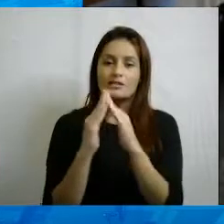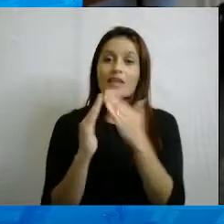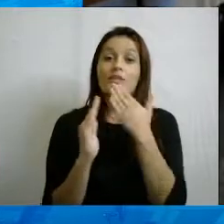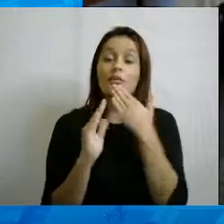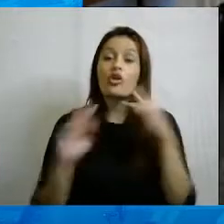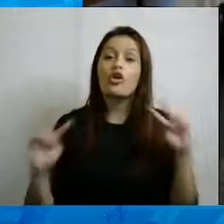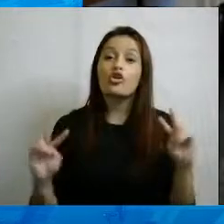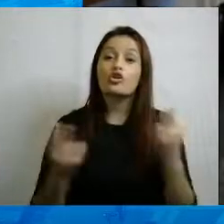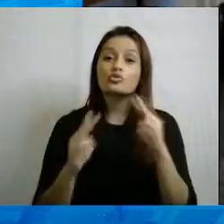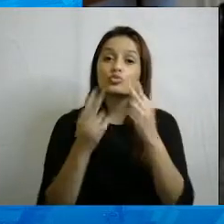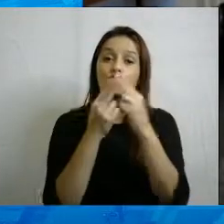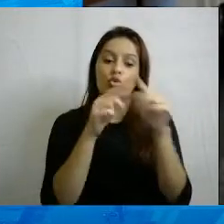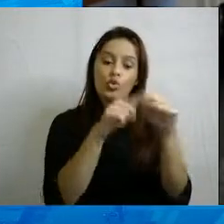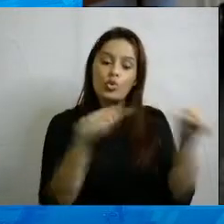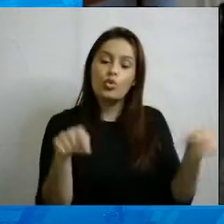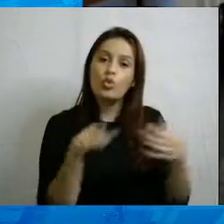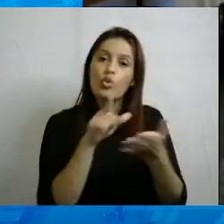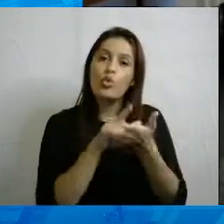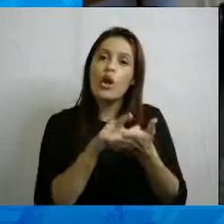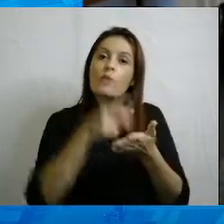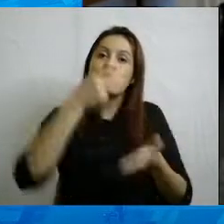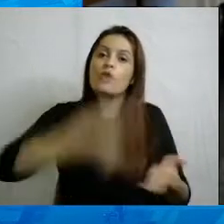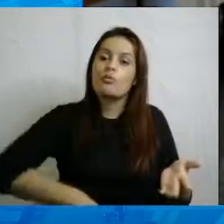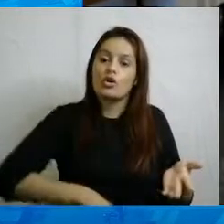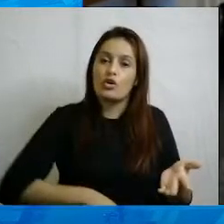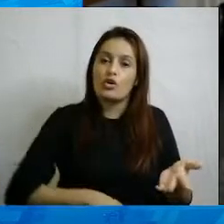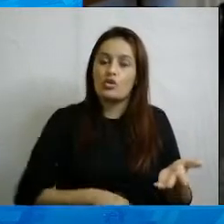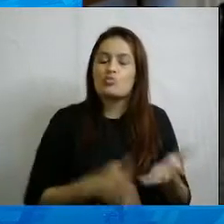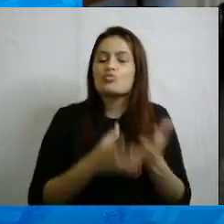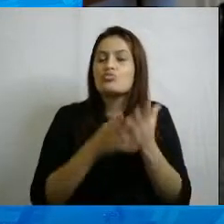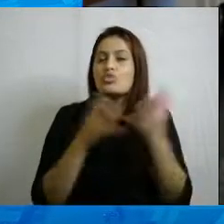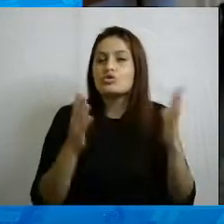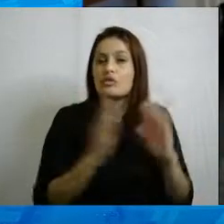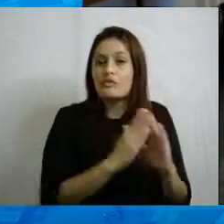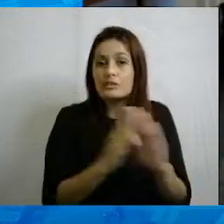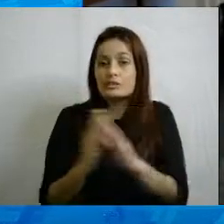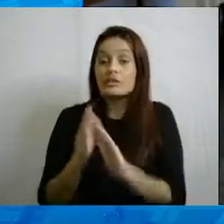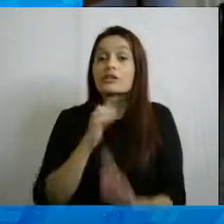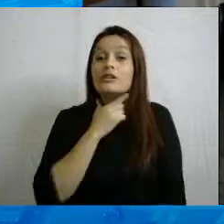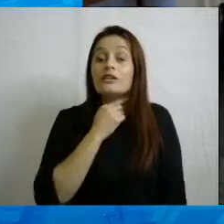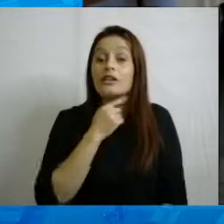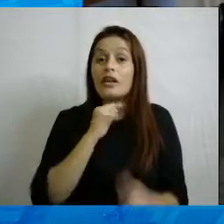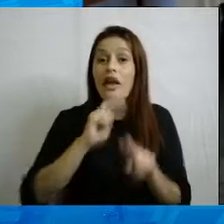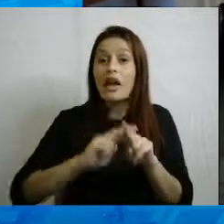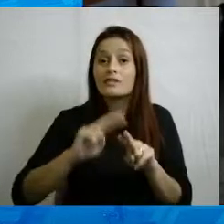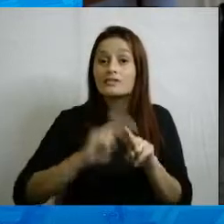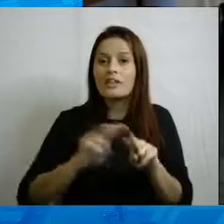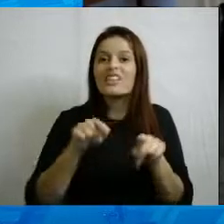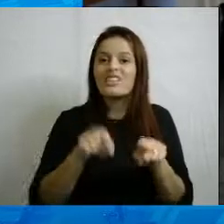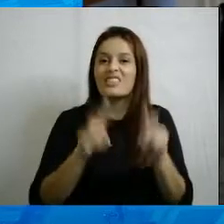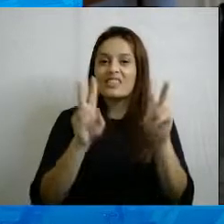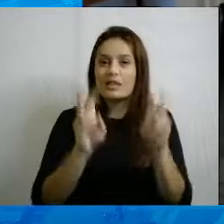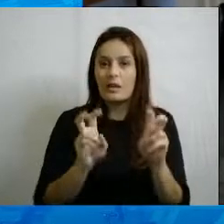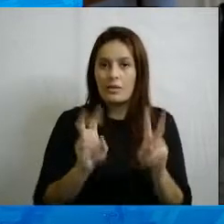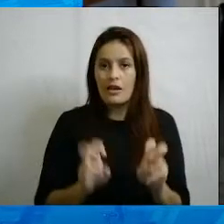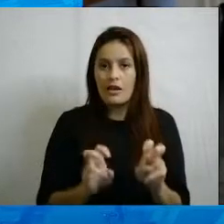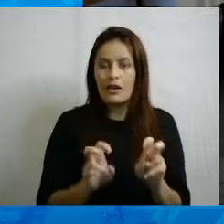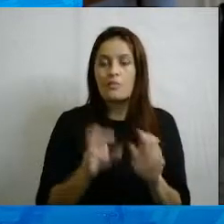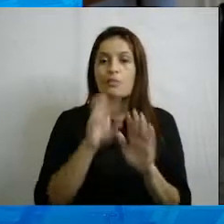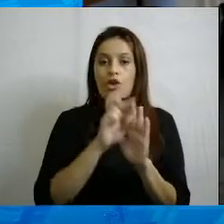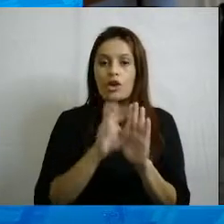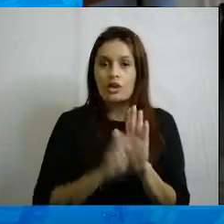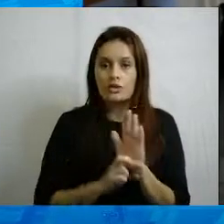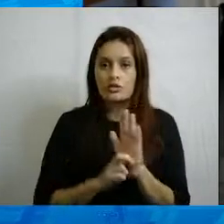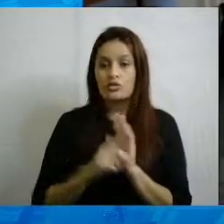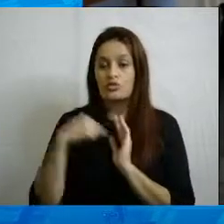construcción en sitio propio en nuestra población. Muchos de nuestros vecinos han querido hacer estos temas, a realizar estos proyectos en